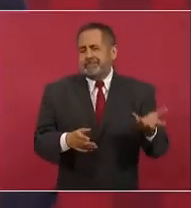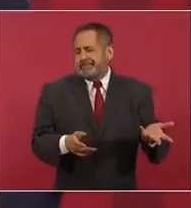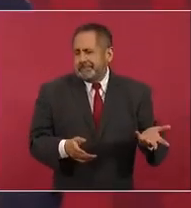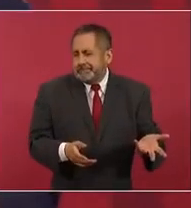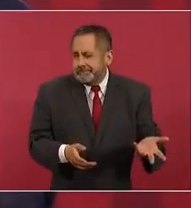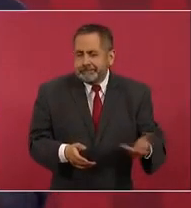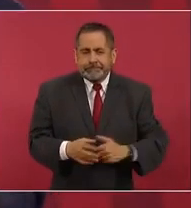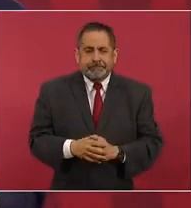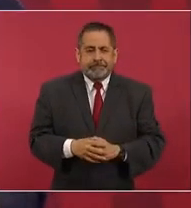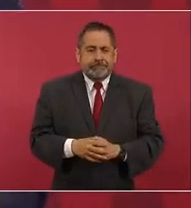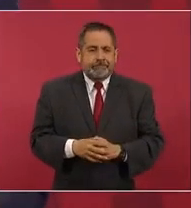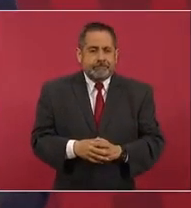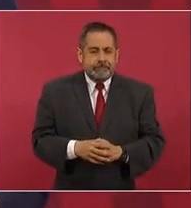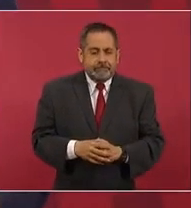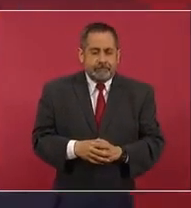Los